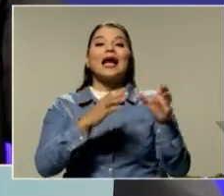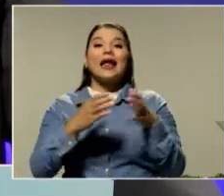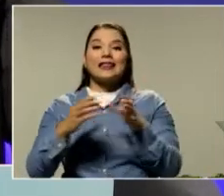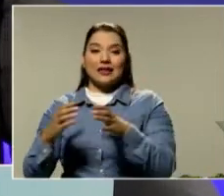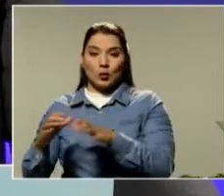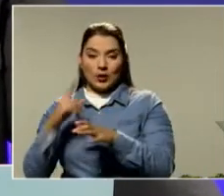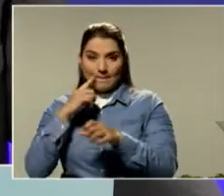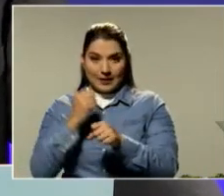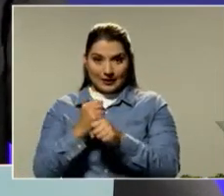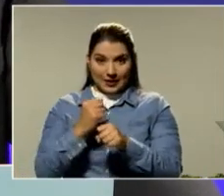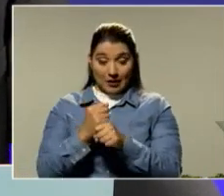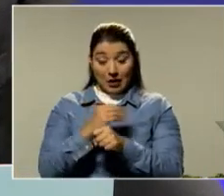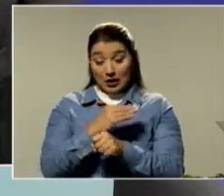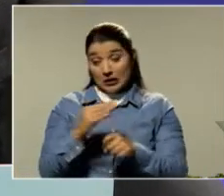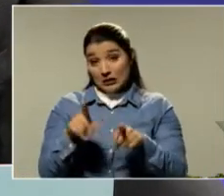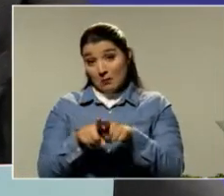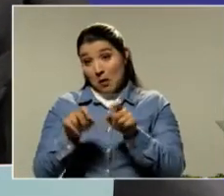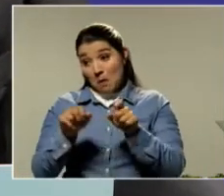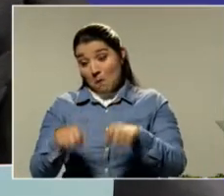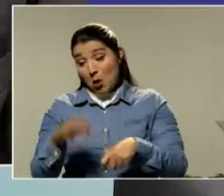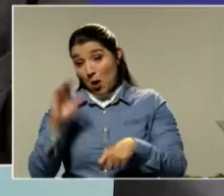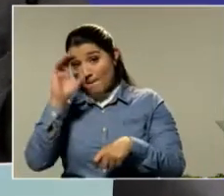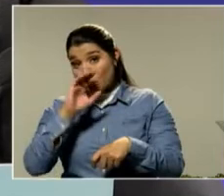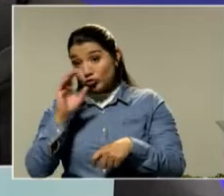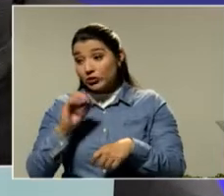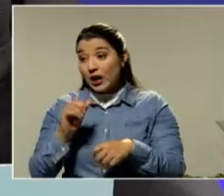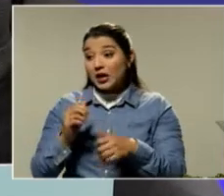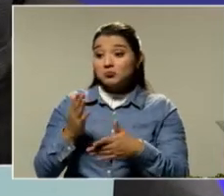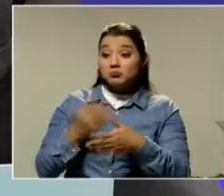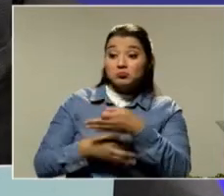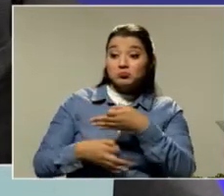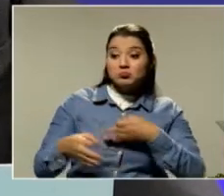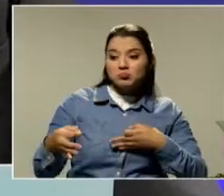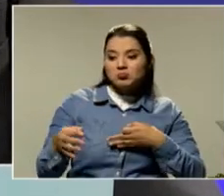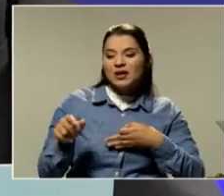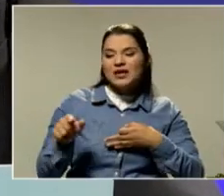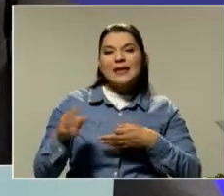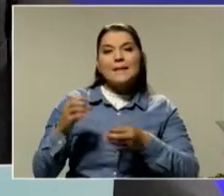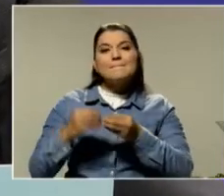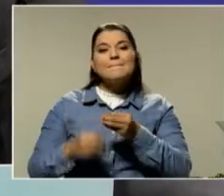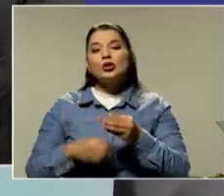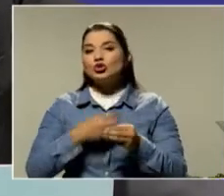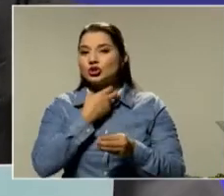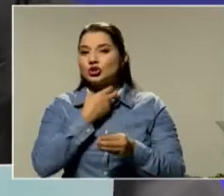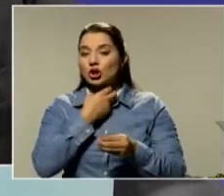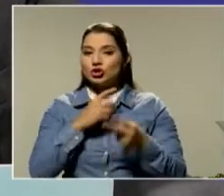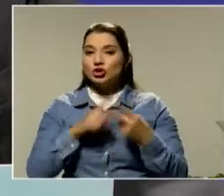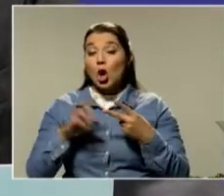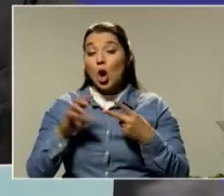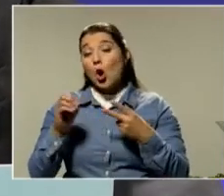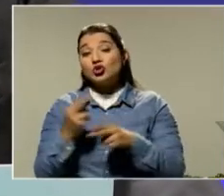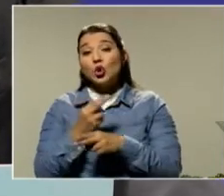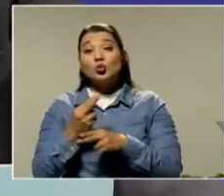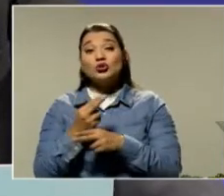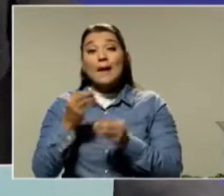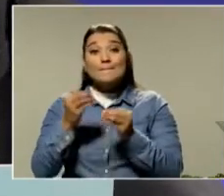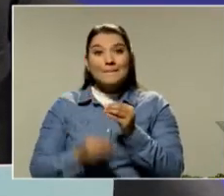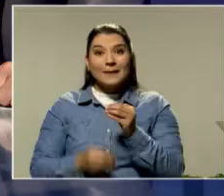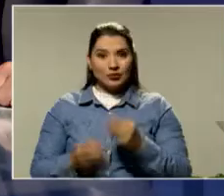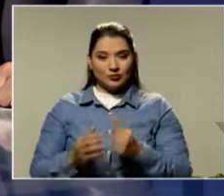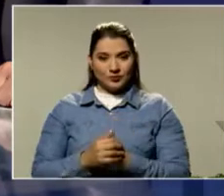buscar la sustitución por materiales menos tóxicos, ¿verdad? O que se usen en dosis más bajas.